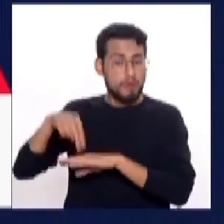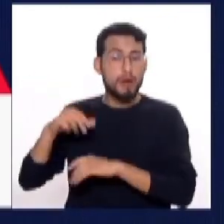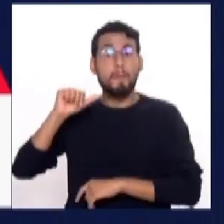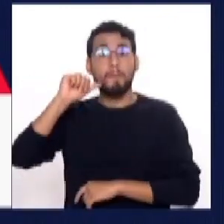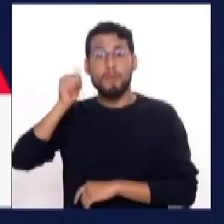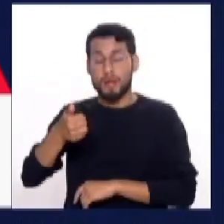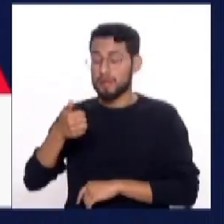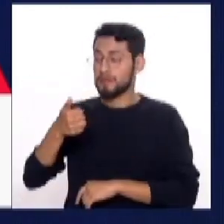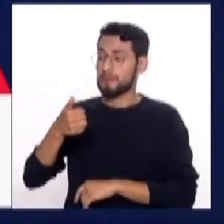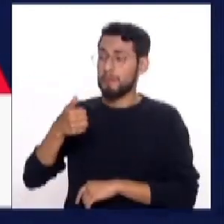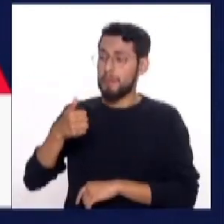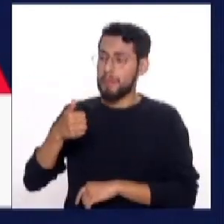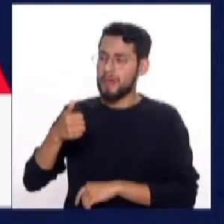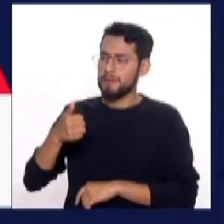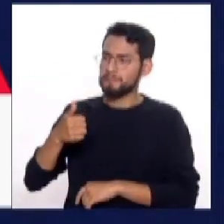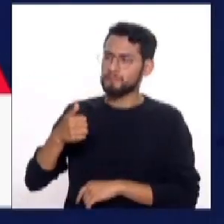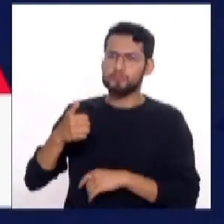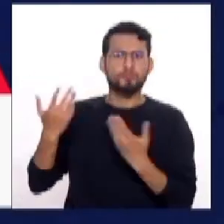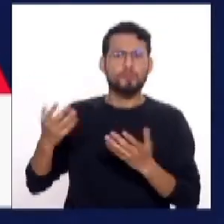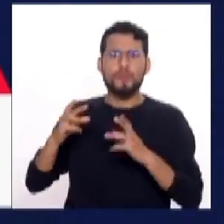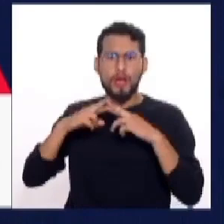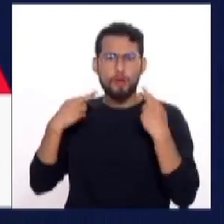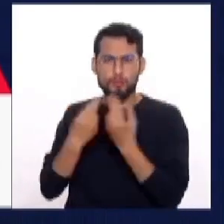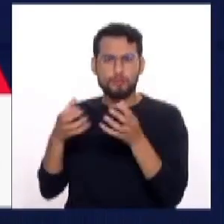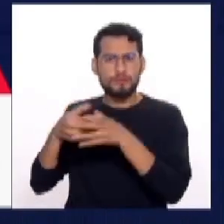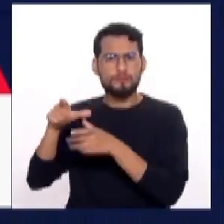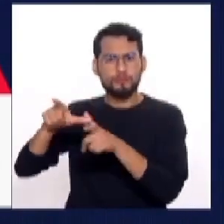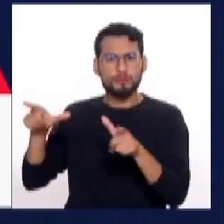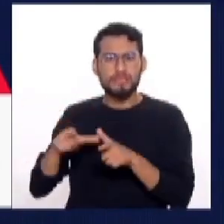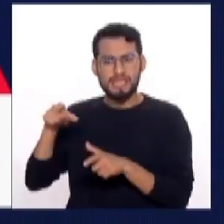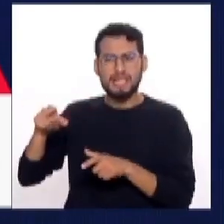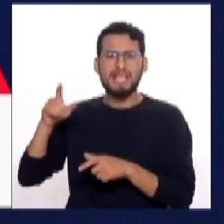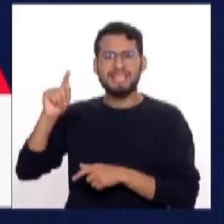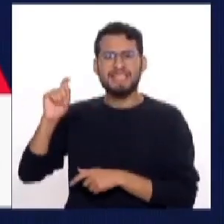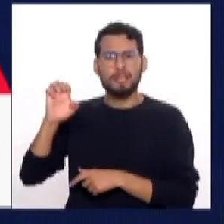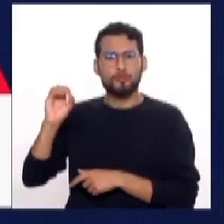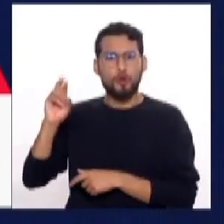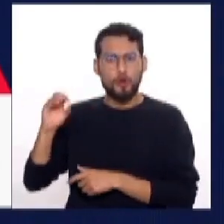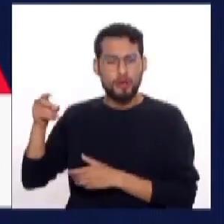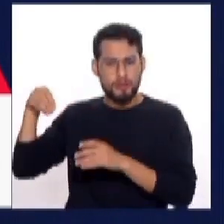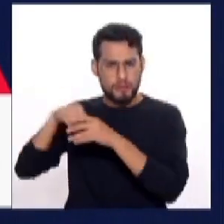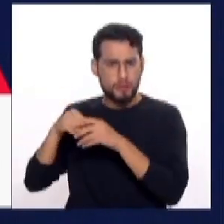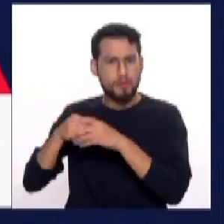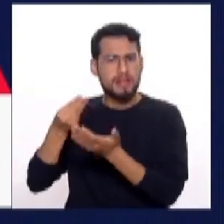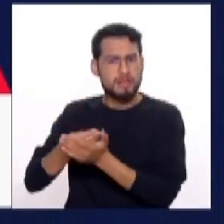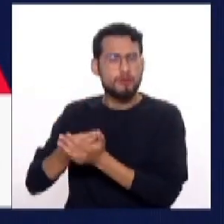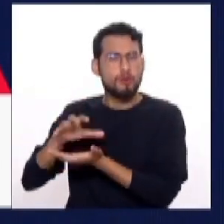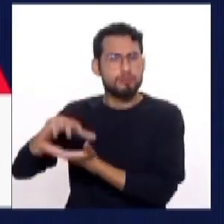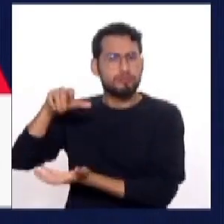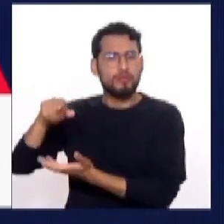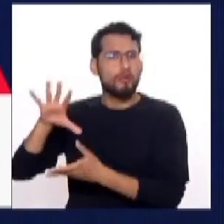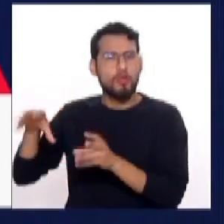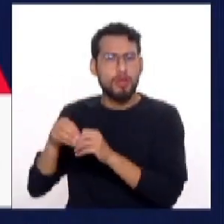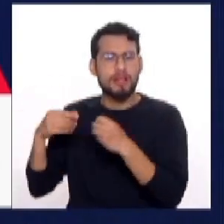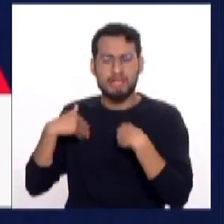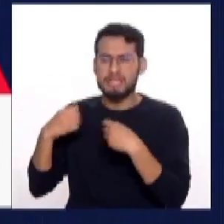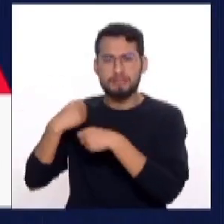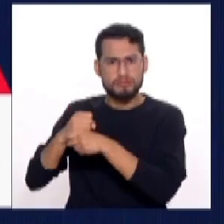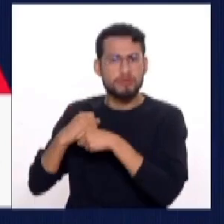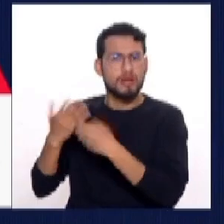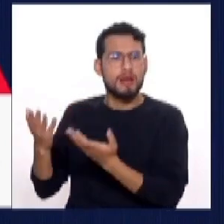mañana va a celebrar una reunión en el departamento del tesoro y va a entrarse en los detalles de lo que están